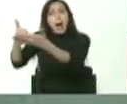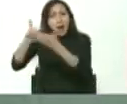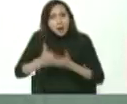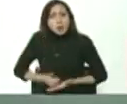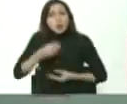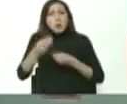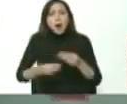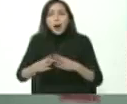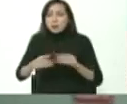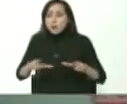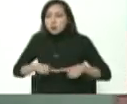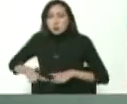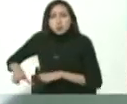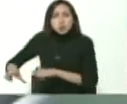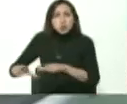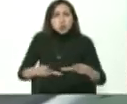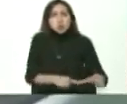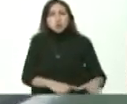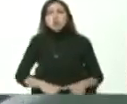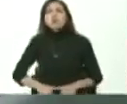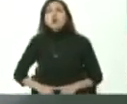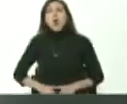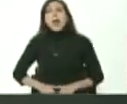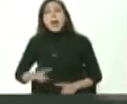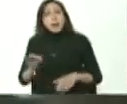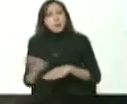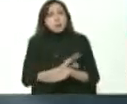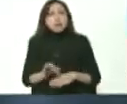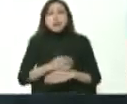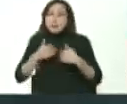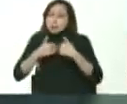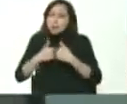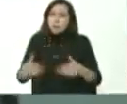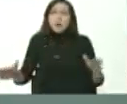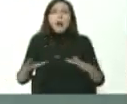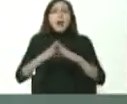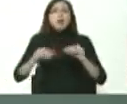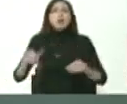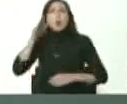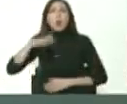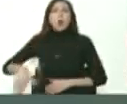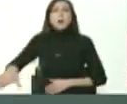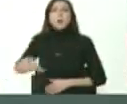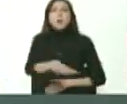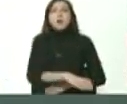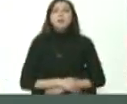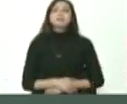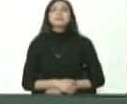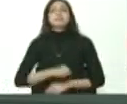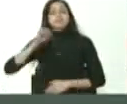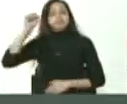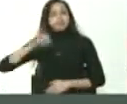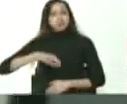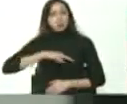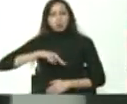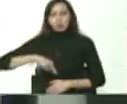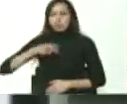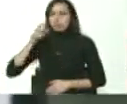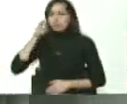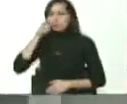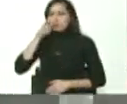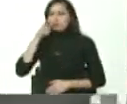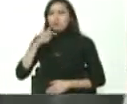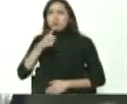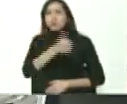que estos centros de salud estén en funcionamiento óptimo para nuestro pueblo. Así es, como estamos observando, pues en